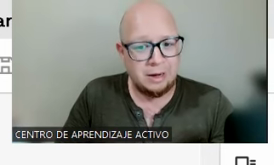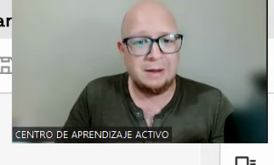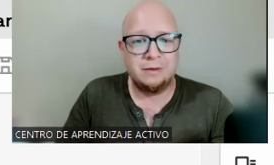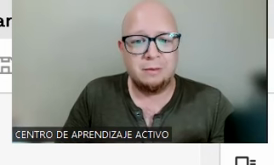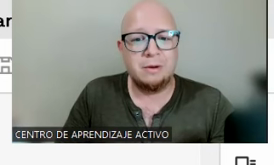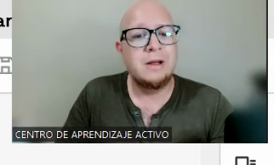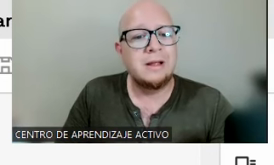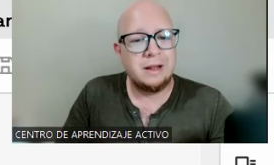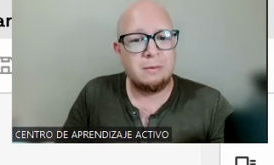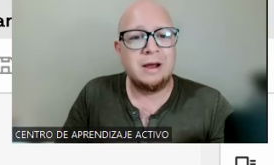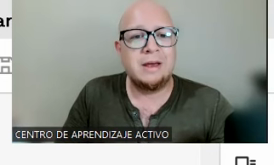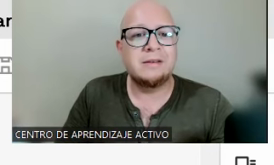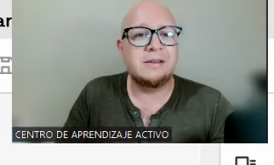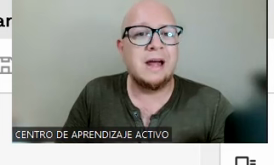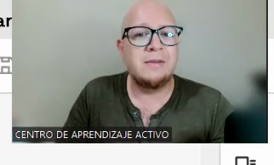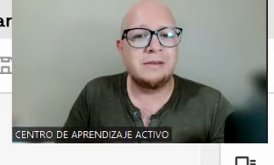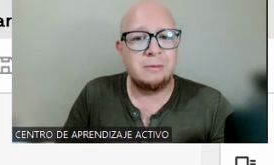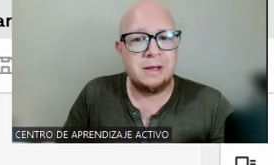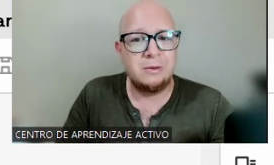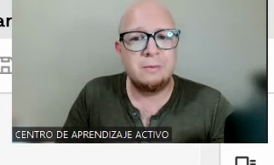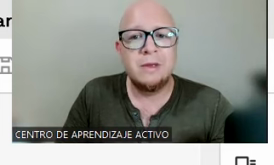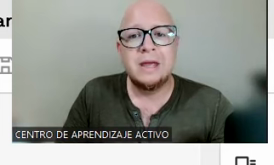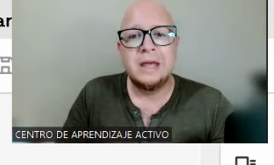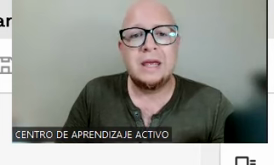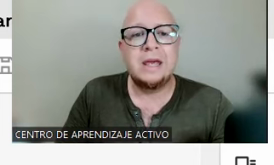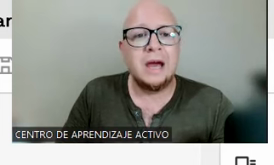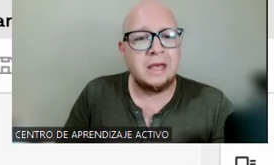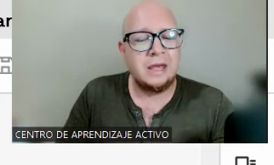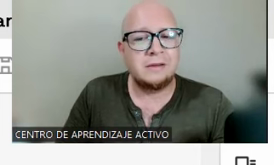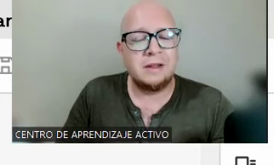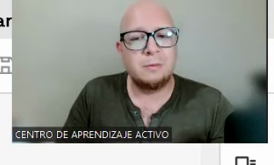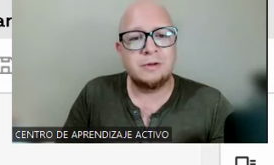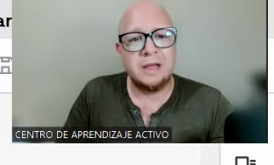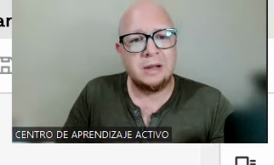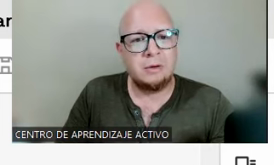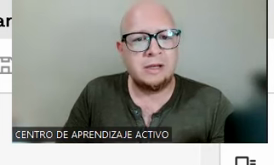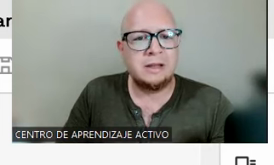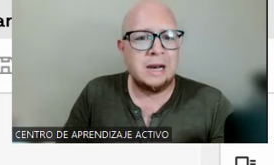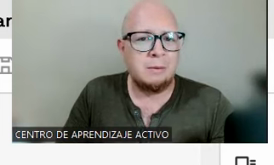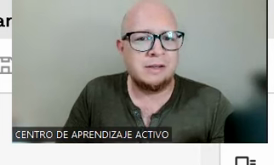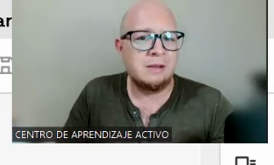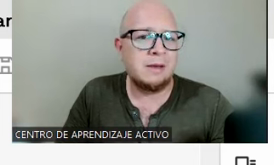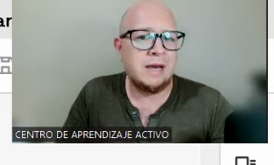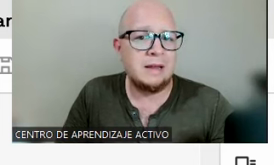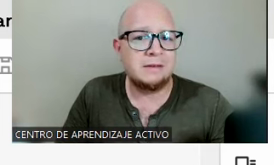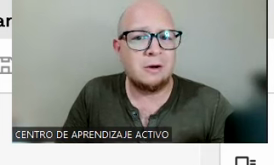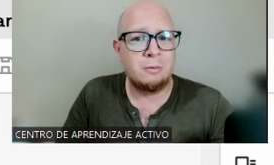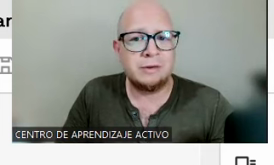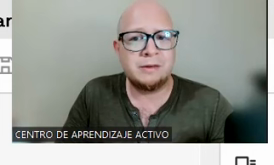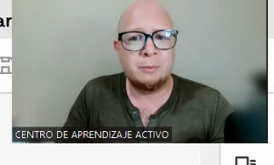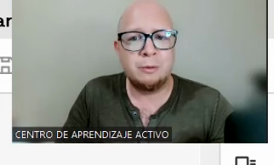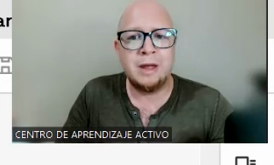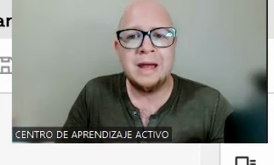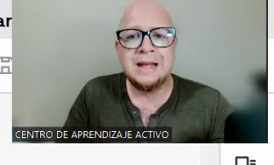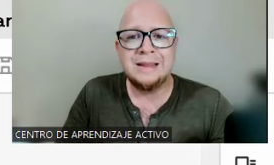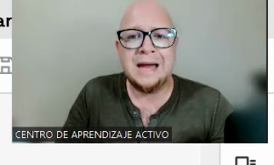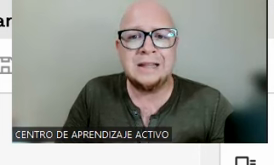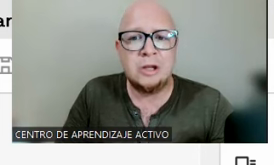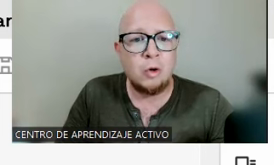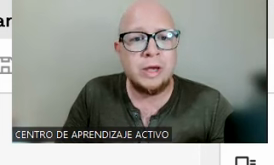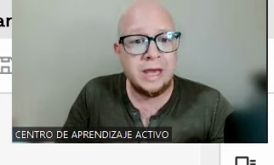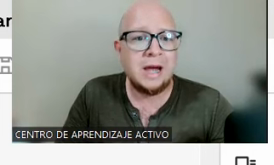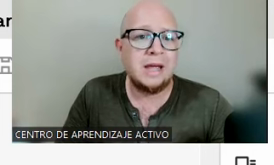de la escuela. ¿De acuerdo? Tal cual aquí se está describiendo y aquí estamos señalando lo siguiente. La lengua de señas mexicana está compuesta por una